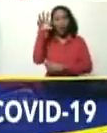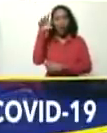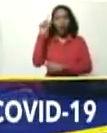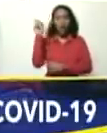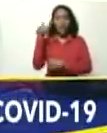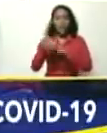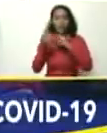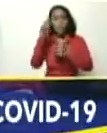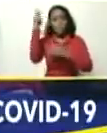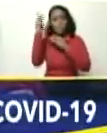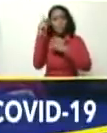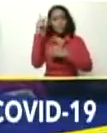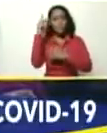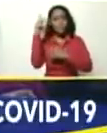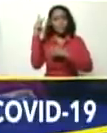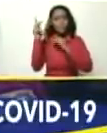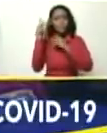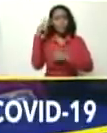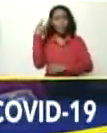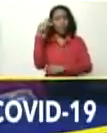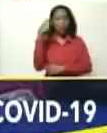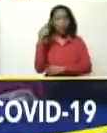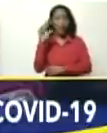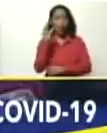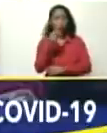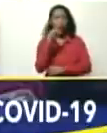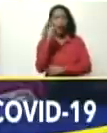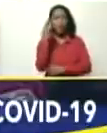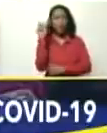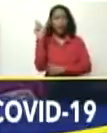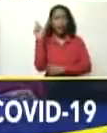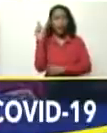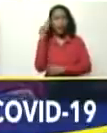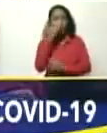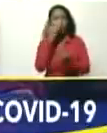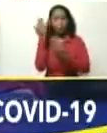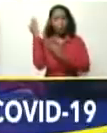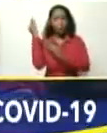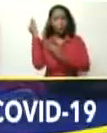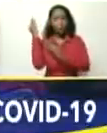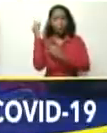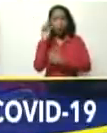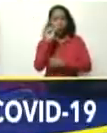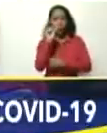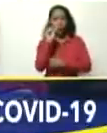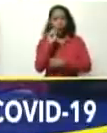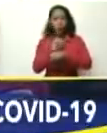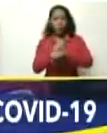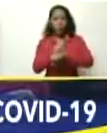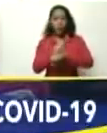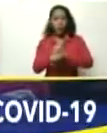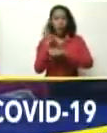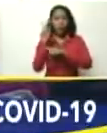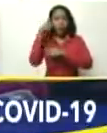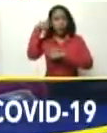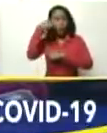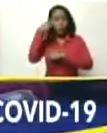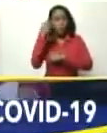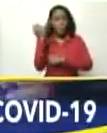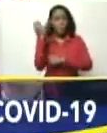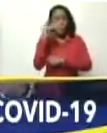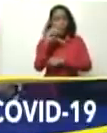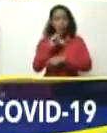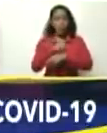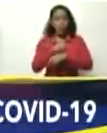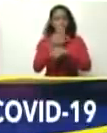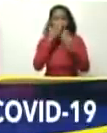Guanta, municipio Guanta. Vamos a verlo allá en el oriente del país, un poquito más temprano. Fue grabado más temprano.